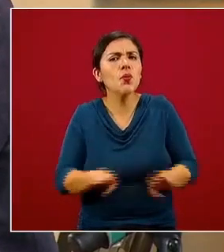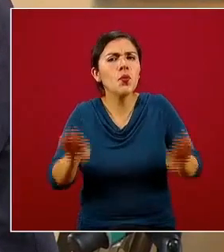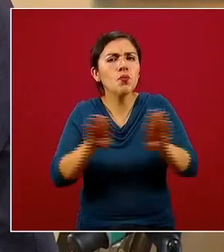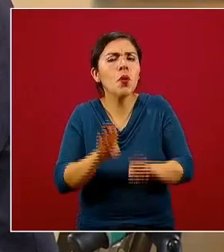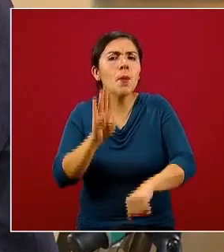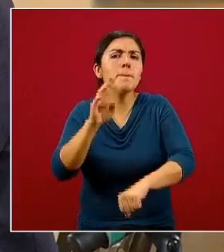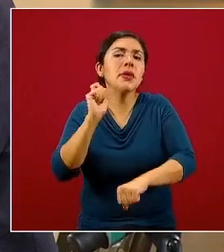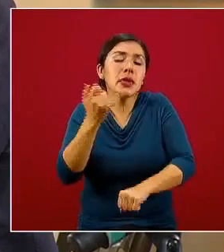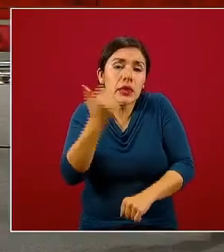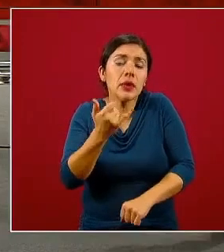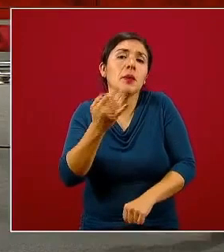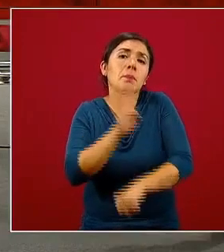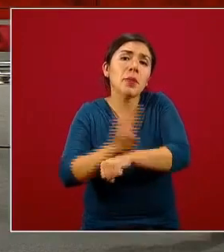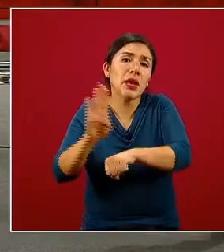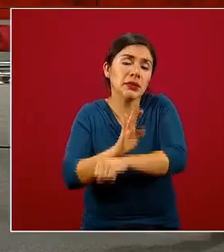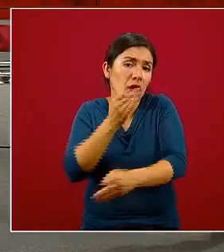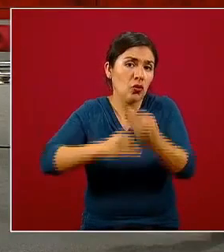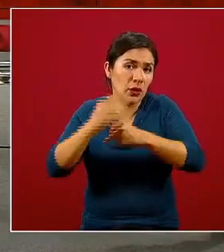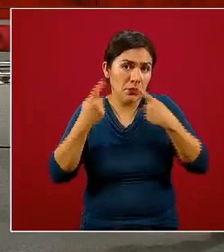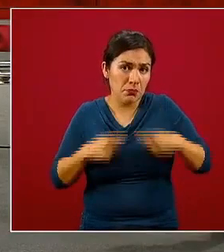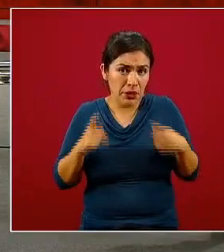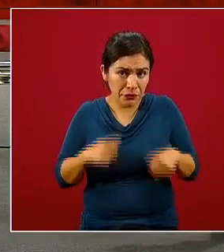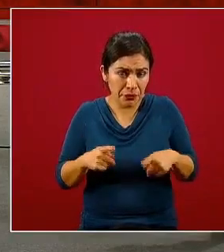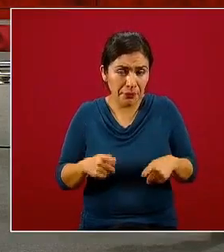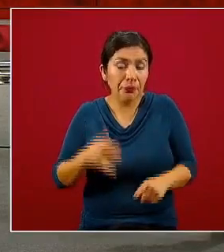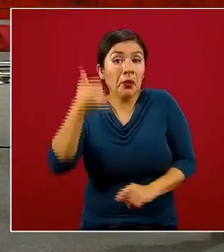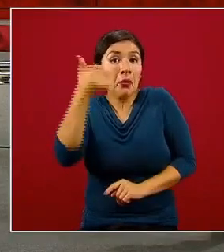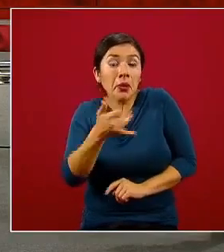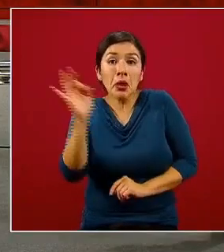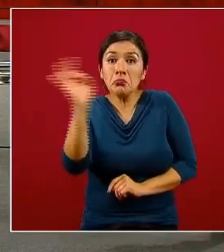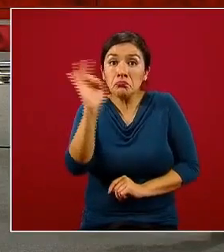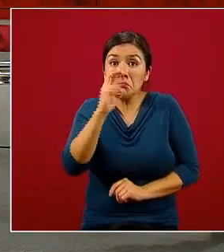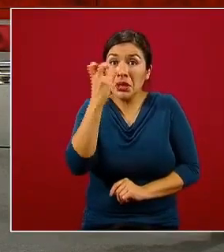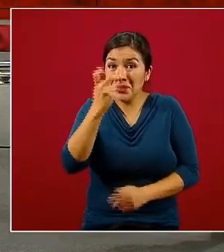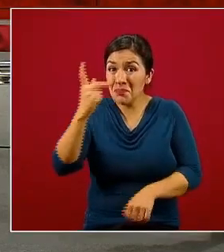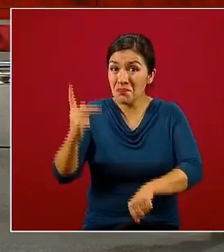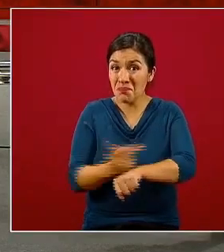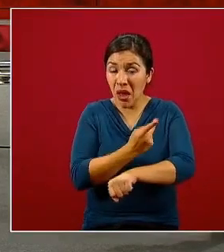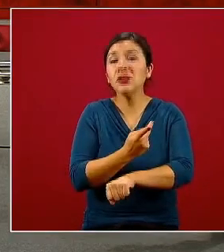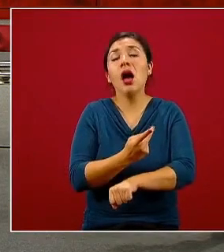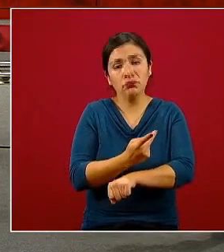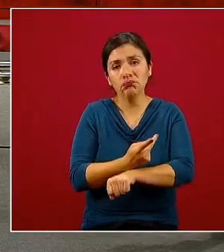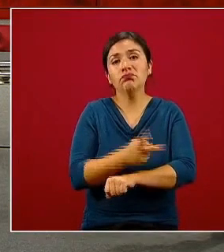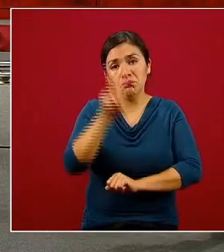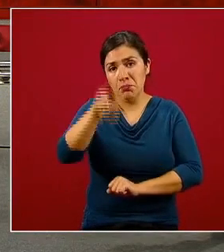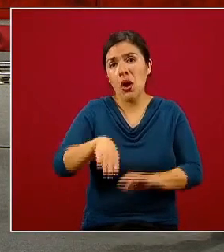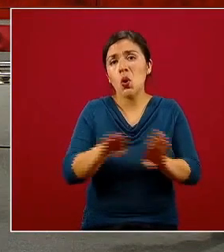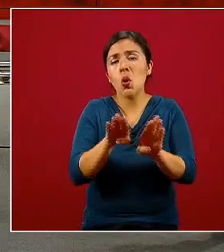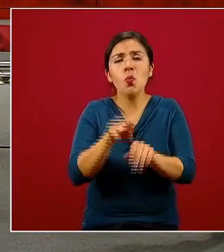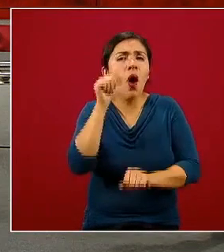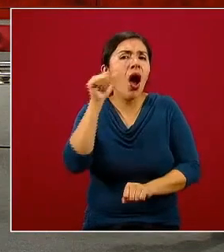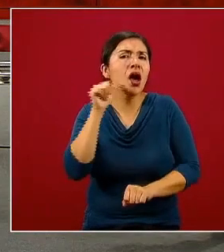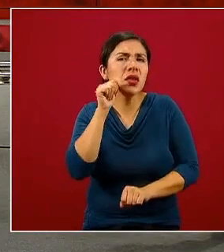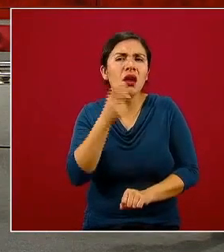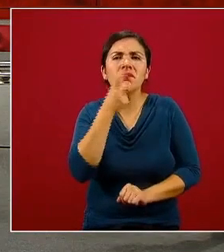el bienestar social, y en todo caso, si estas ocurren, efectivamente, como comentábamos ayer a pregunta de Saturnino,